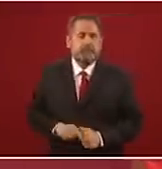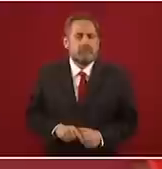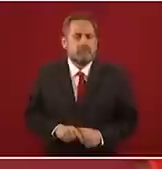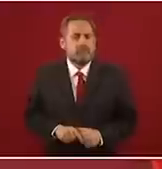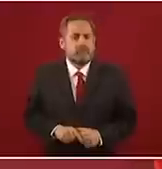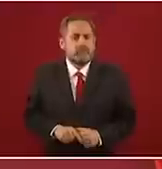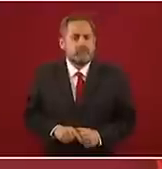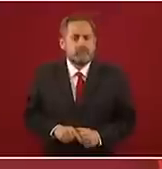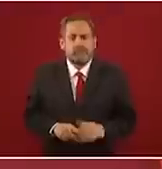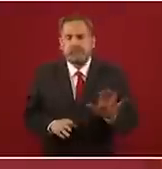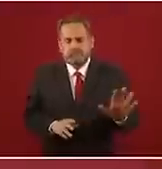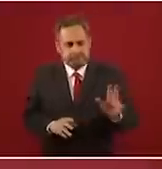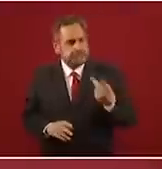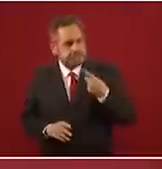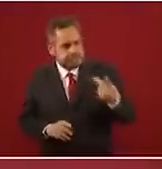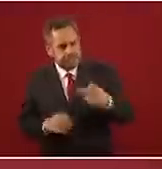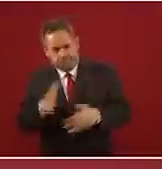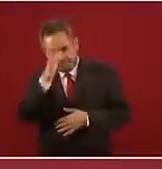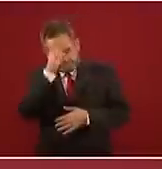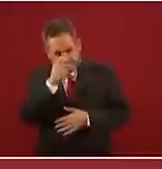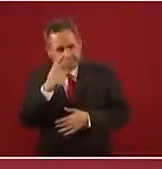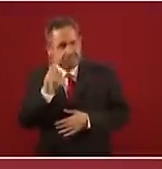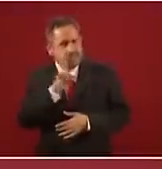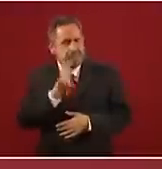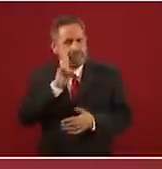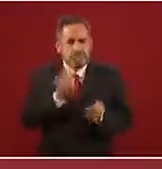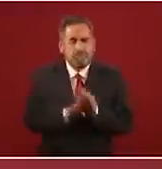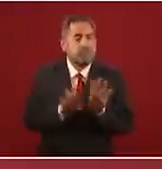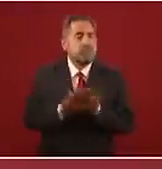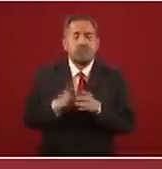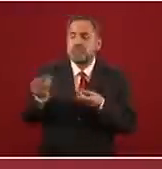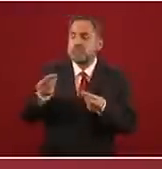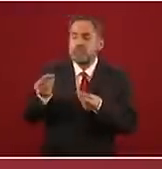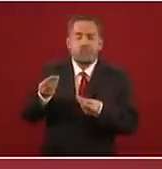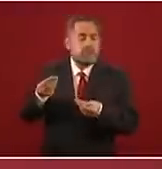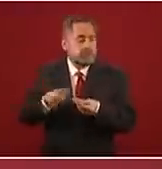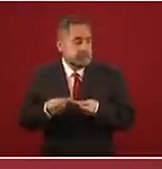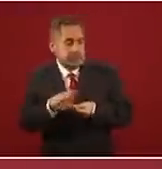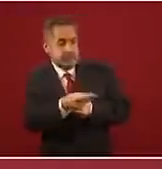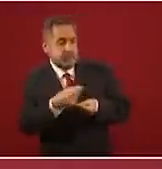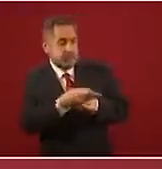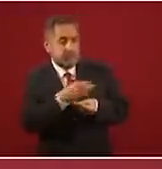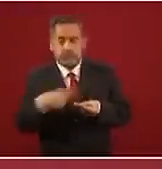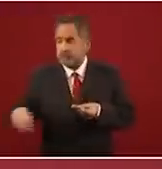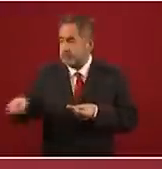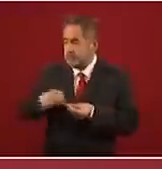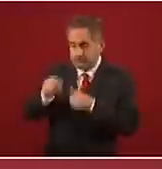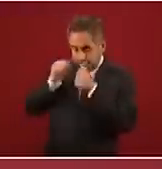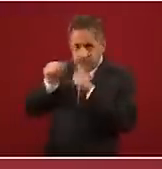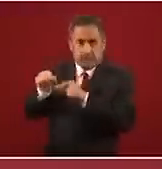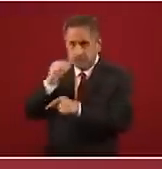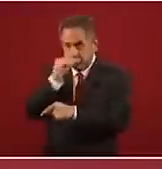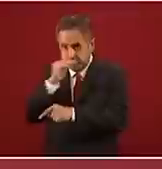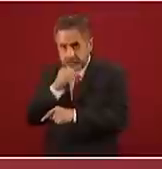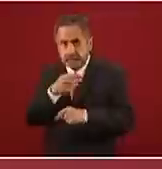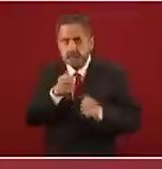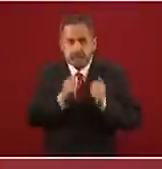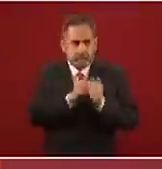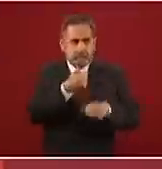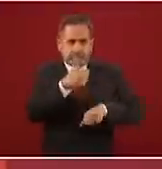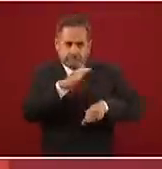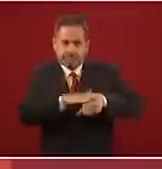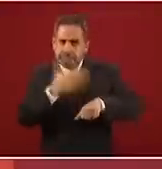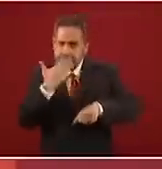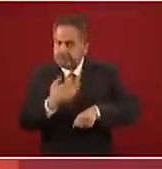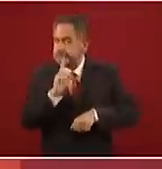Nada más que nos tenemos que poner de acuerdo en el manejo de la administración.